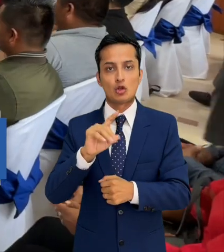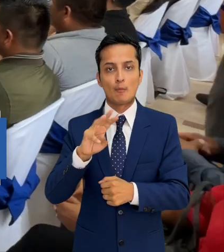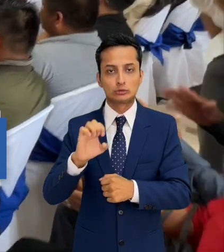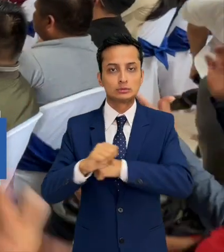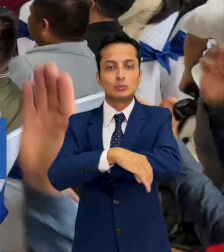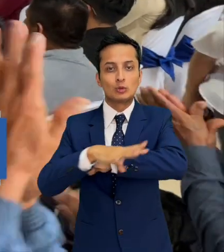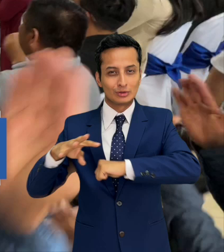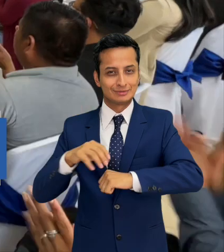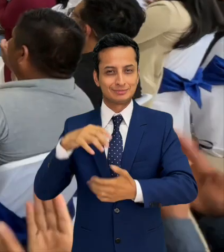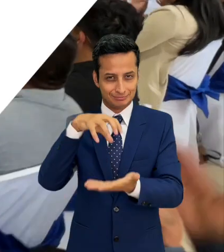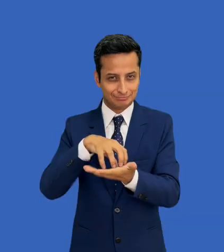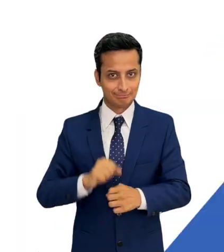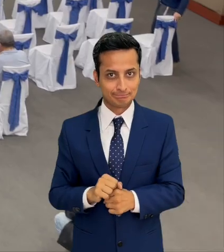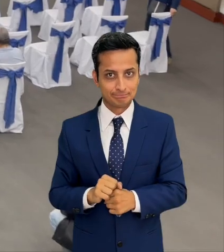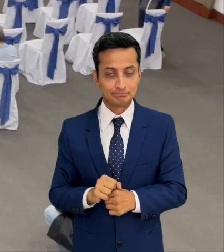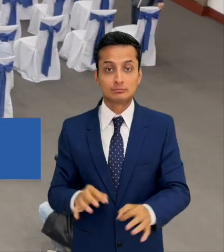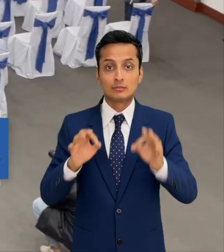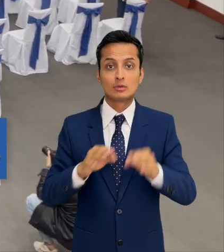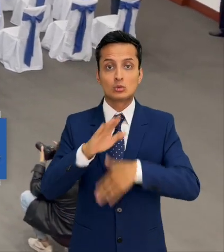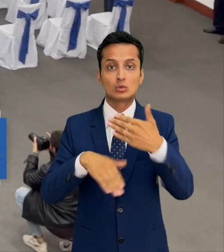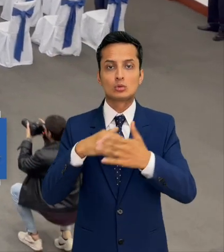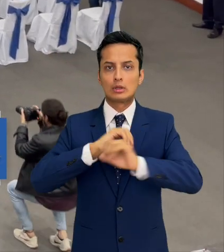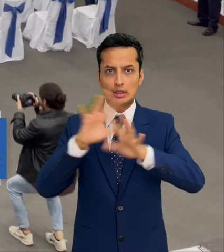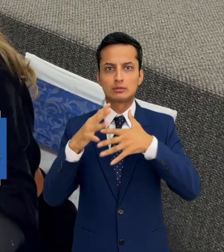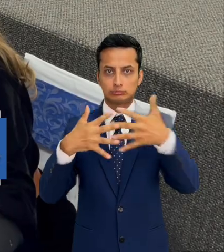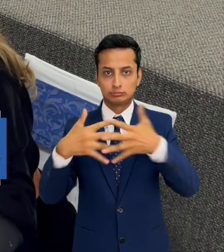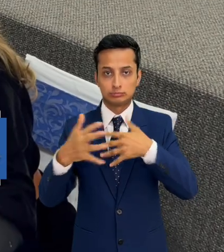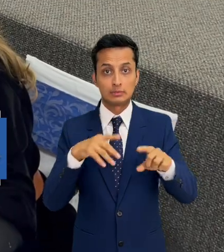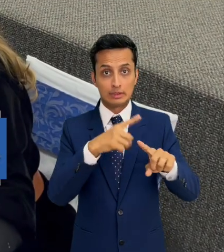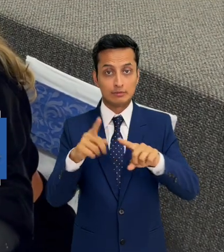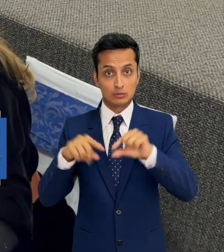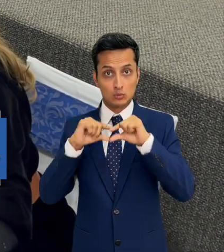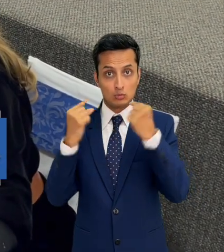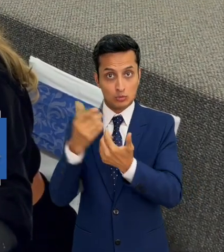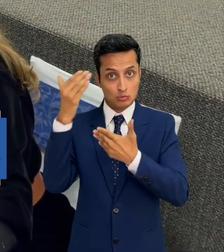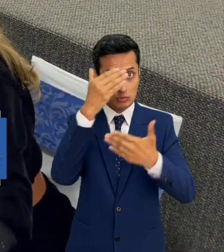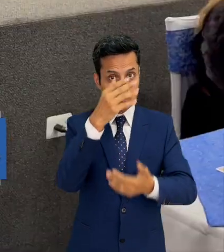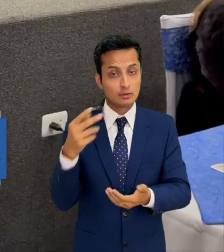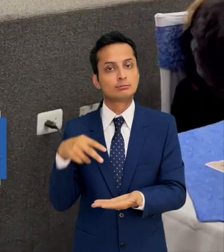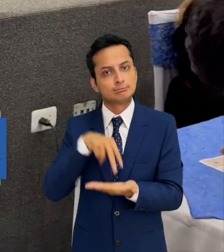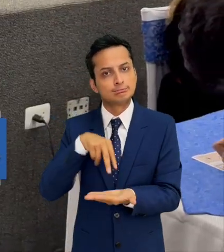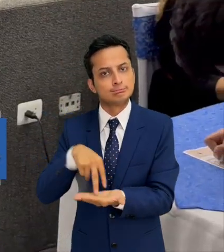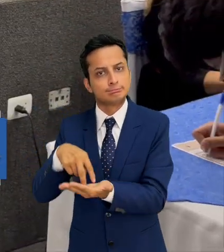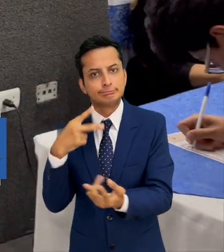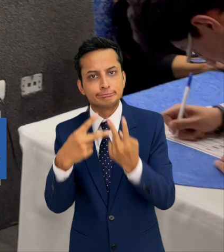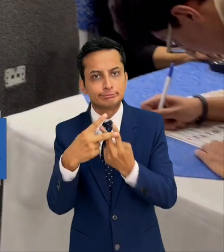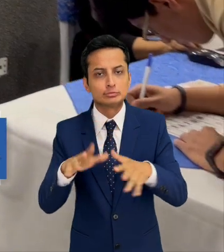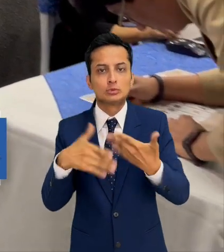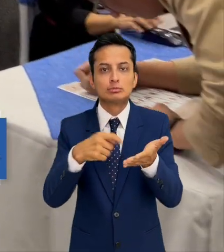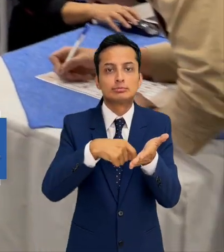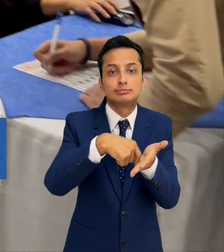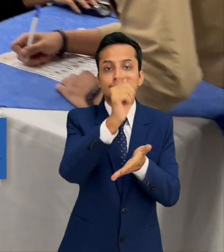Don Bosco en Morona, Santiago. Garantizamos la transparencia. Delegados de organizaciones políticas validaron la papeleta